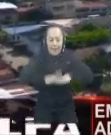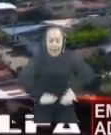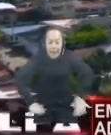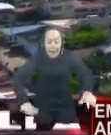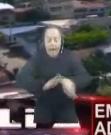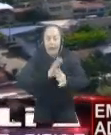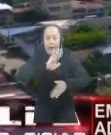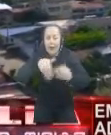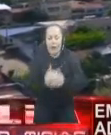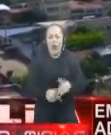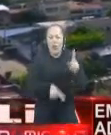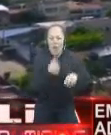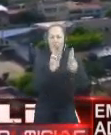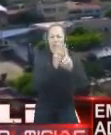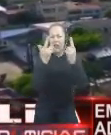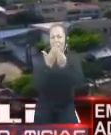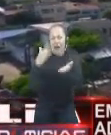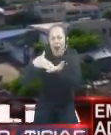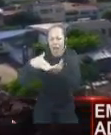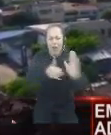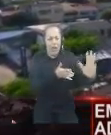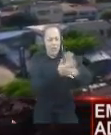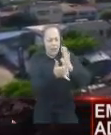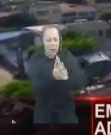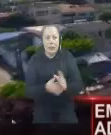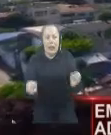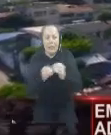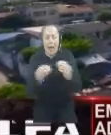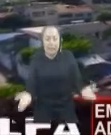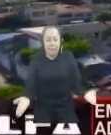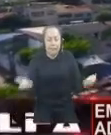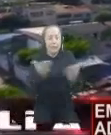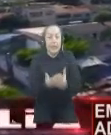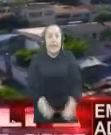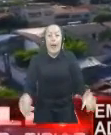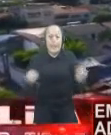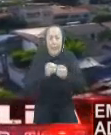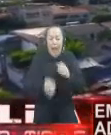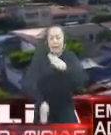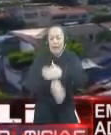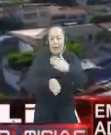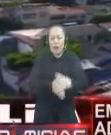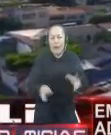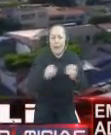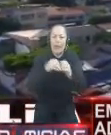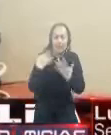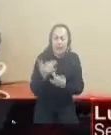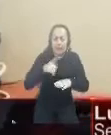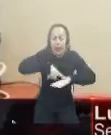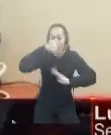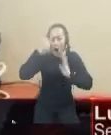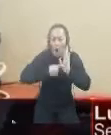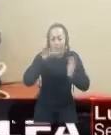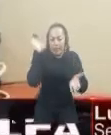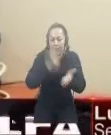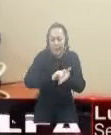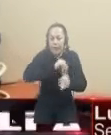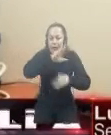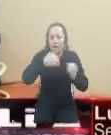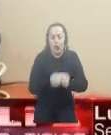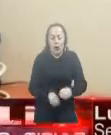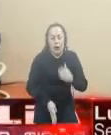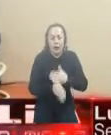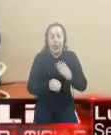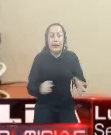algunas reuniones con información de empalme y seguiremos en la espera de la entrega total y poder,